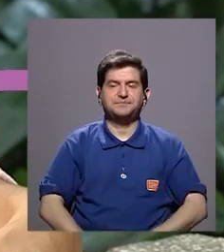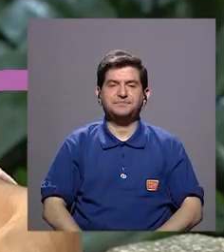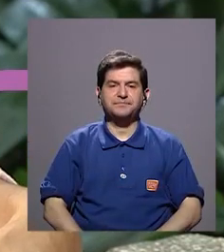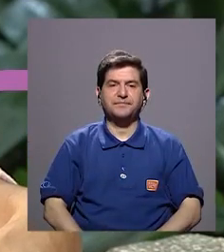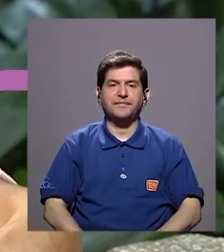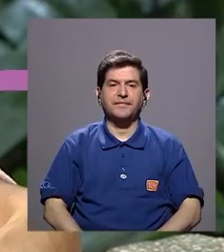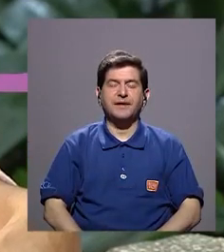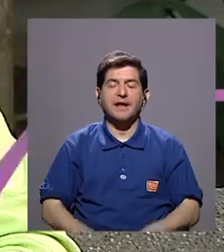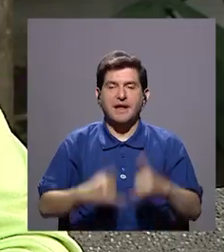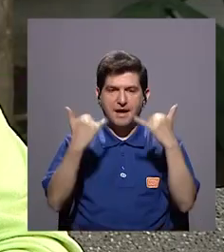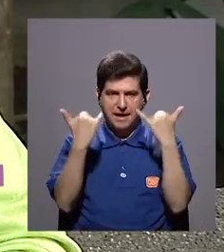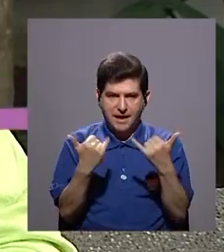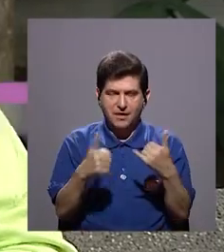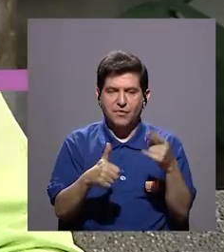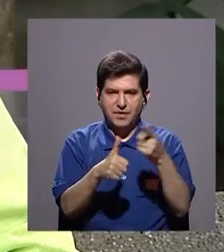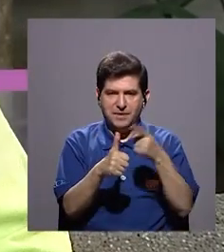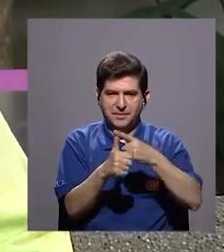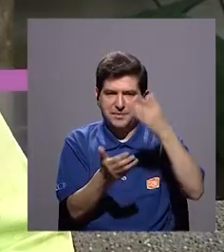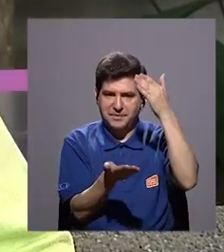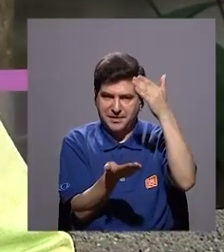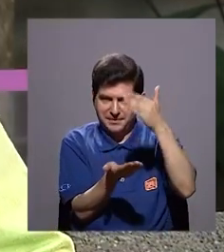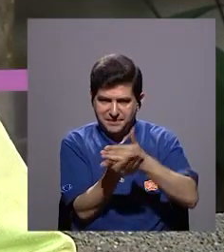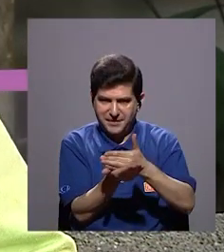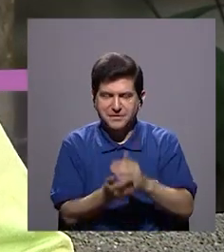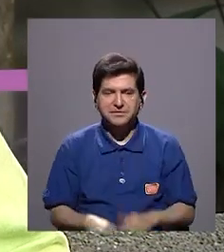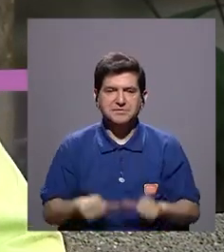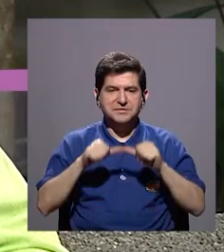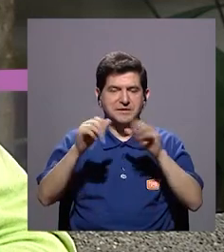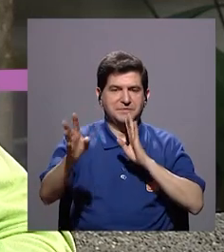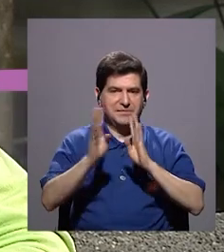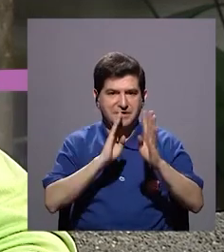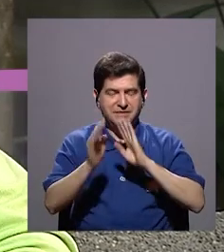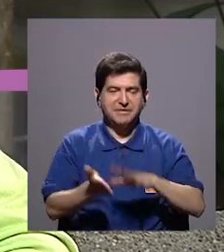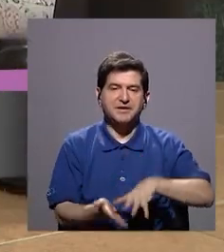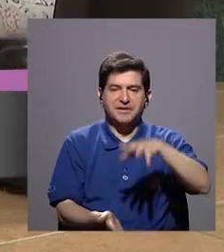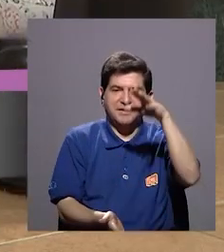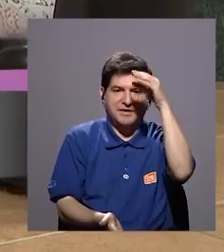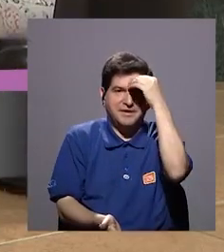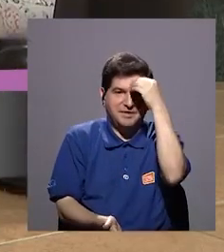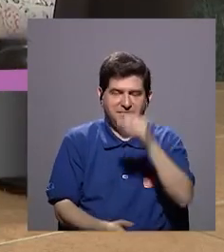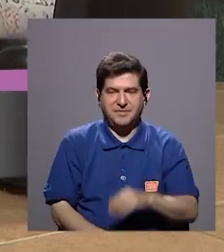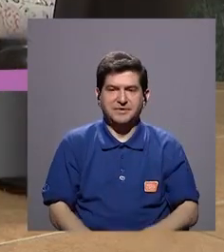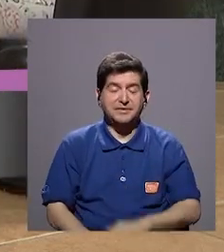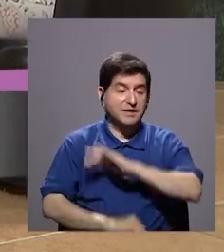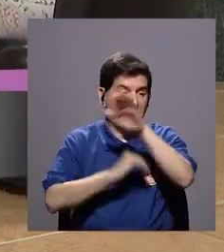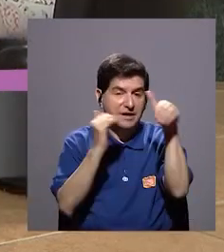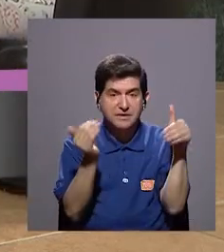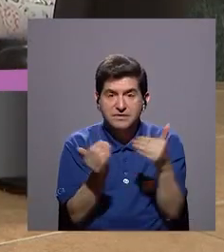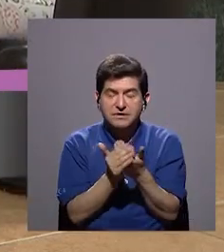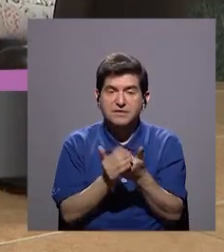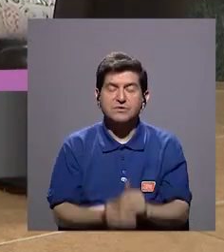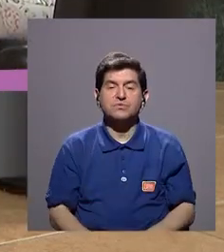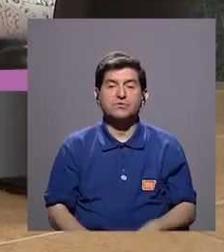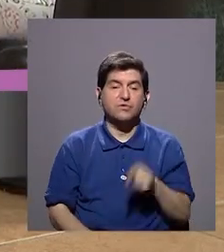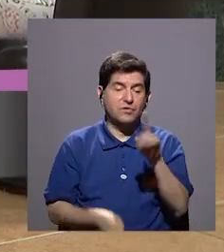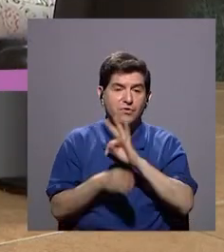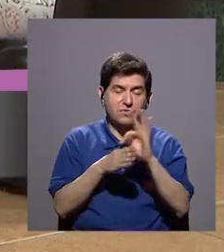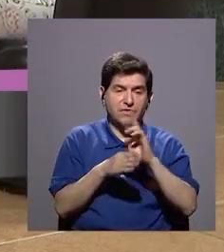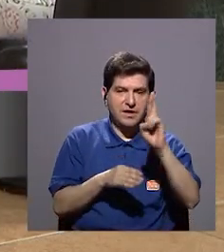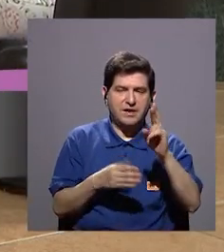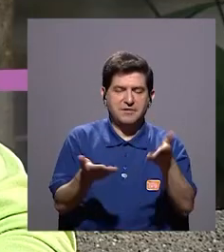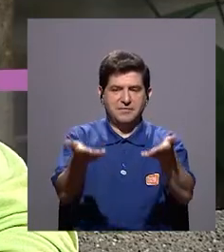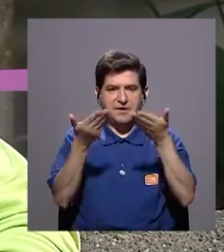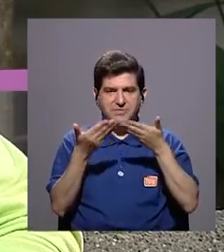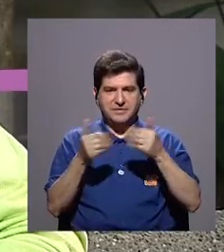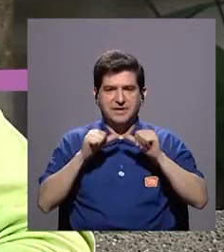¿Verdad? Claro. Leonor, vamos a hacer aquí una primera pausa para seguir conversando y aprendiendo, pues, de todo lo que el Reiki nos